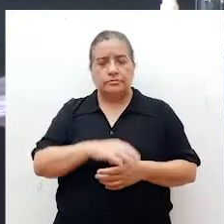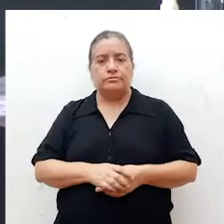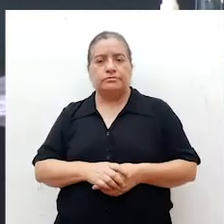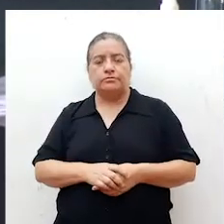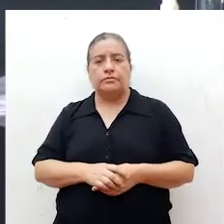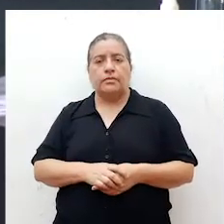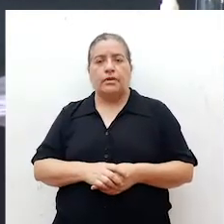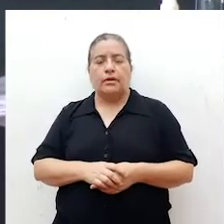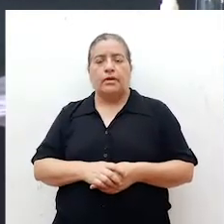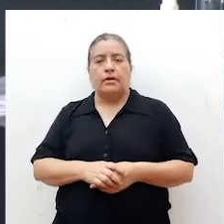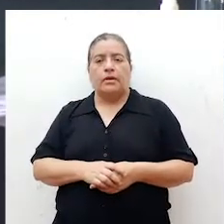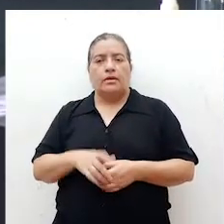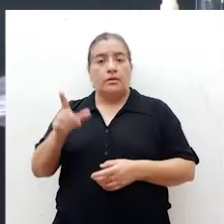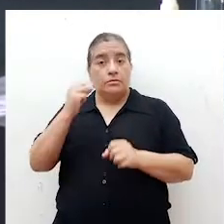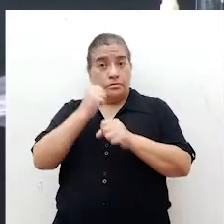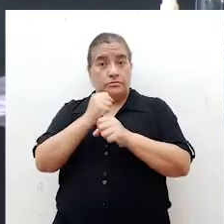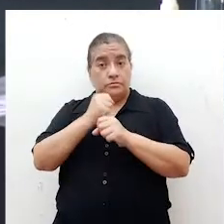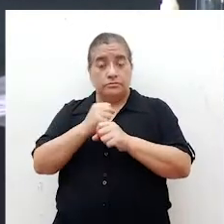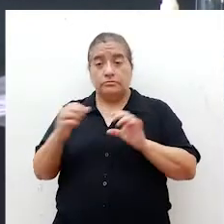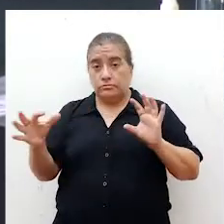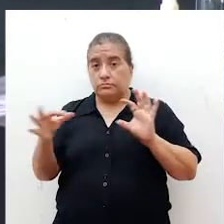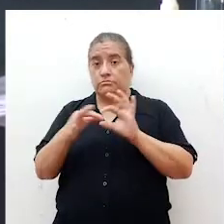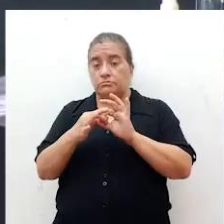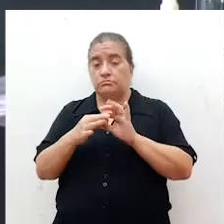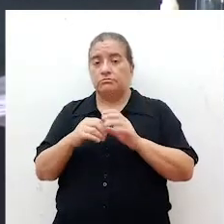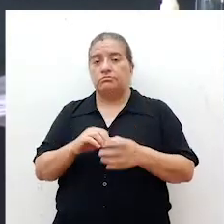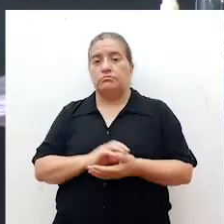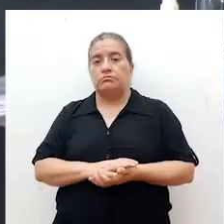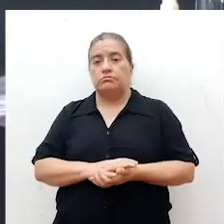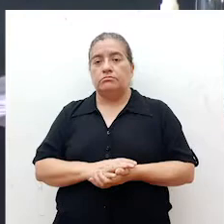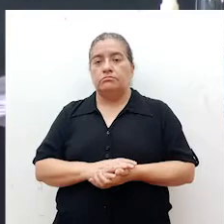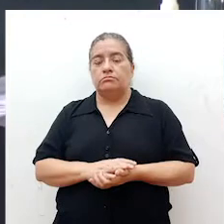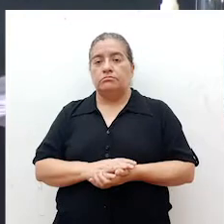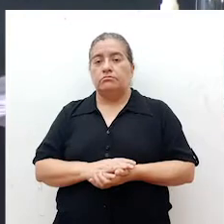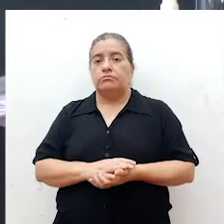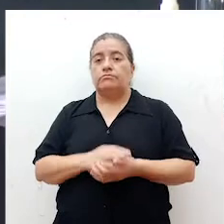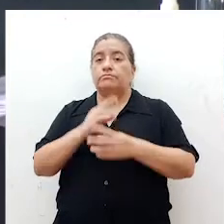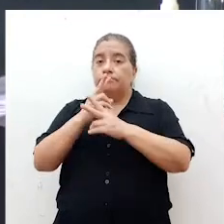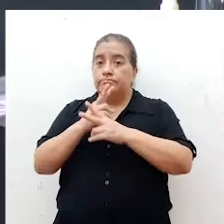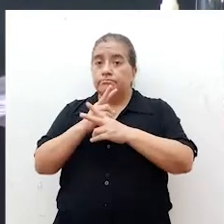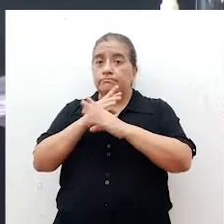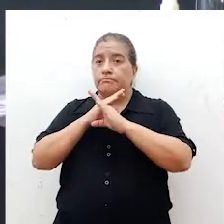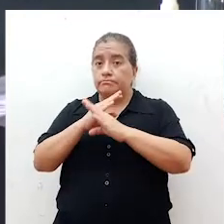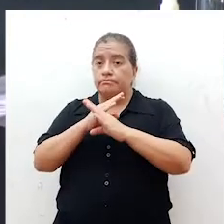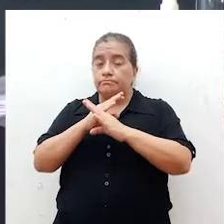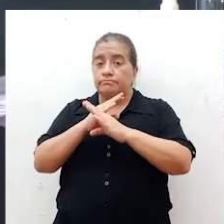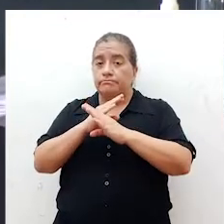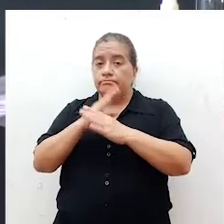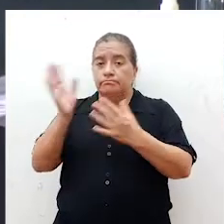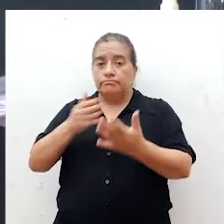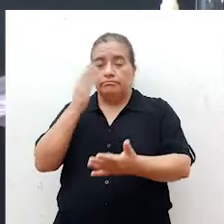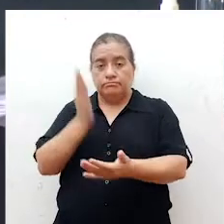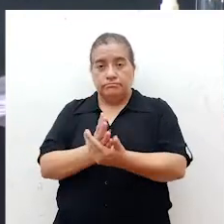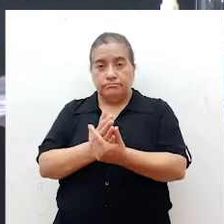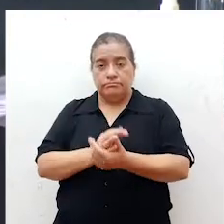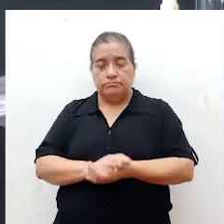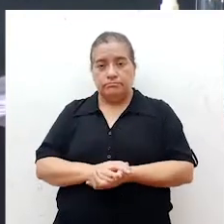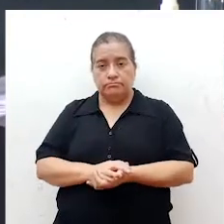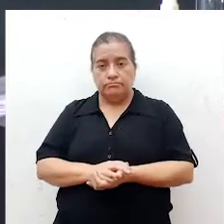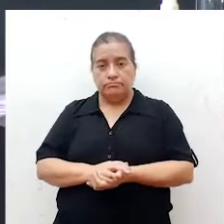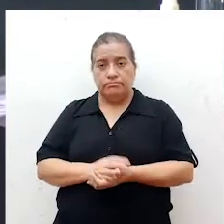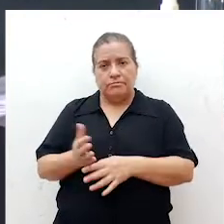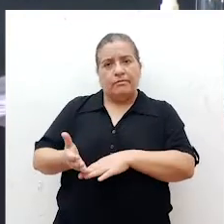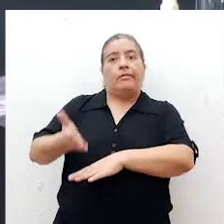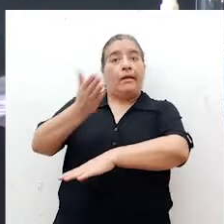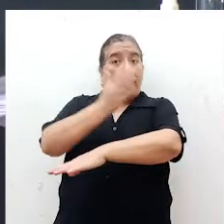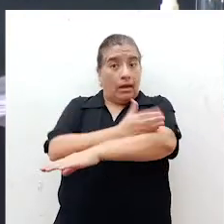con autoridades. Una de esas líneas de trabajo ha sido la prevención y la gestión